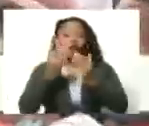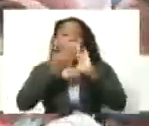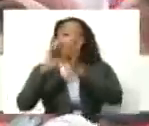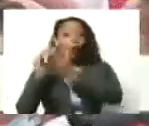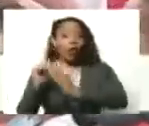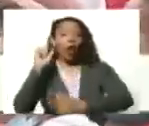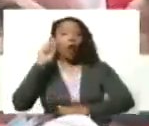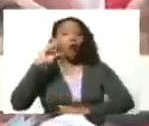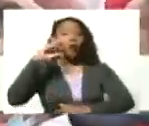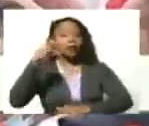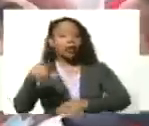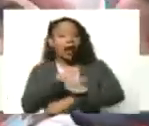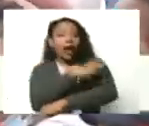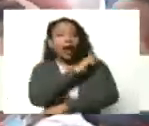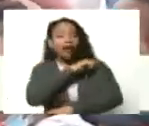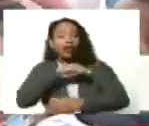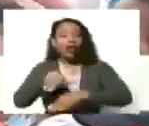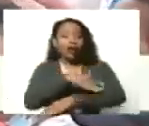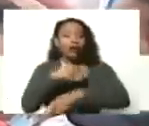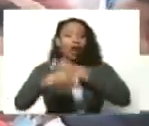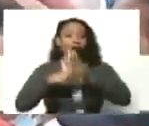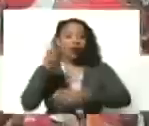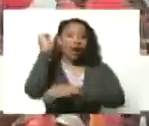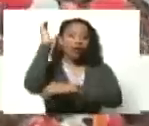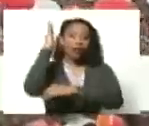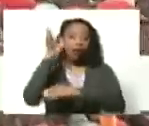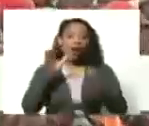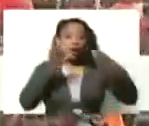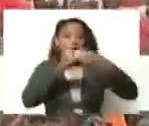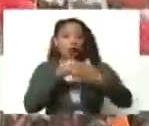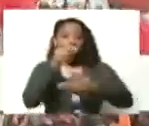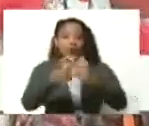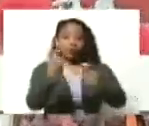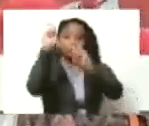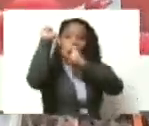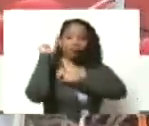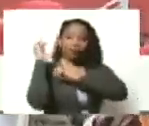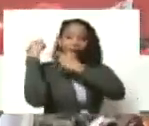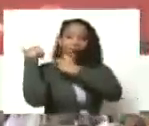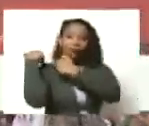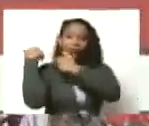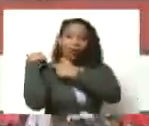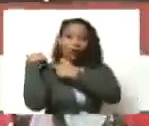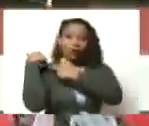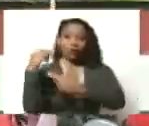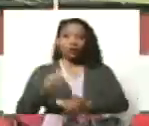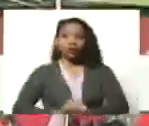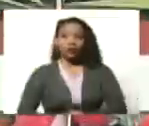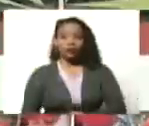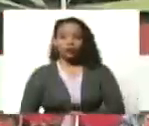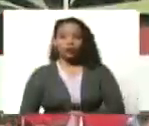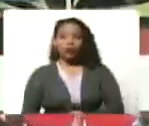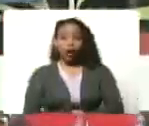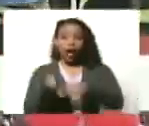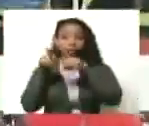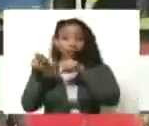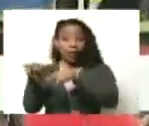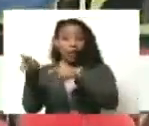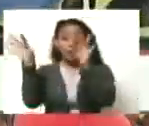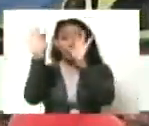hacer asambleas, a rendirle cuentas, a asumir la responsabilidad. De esa